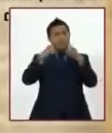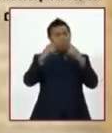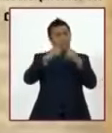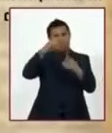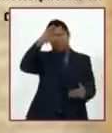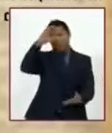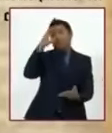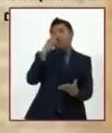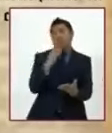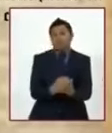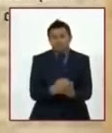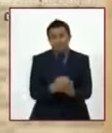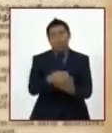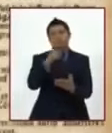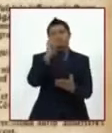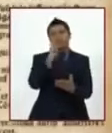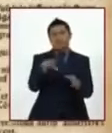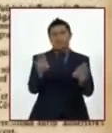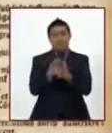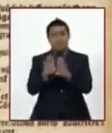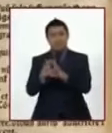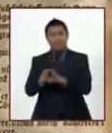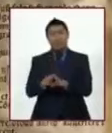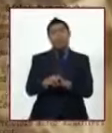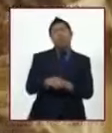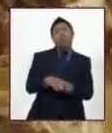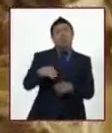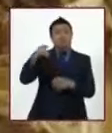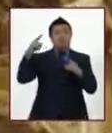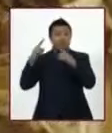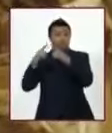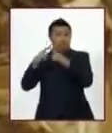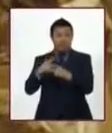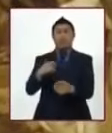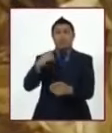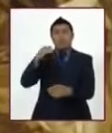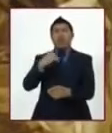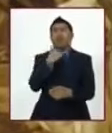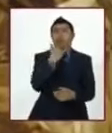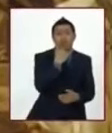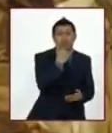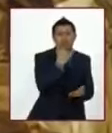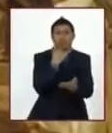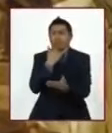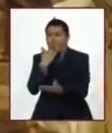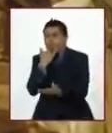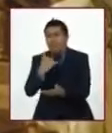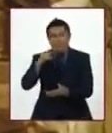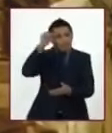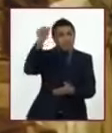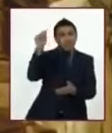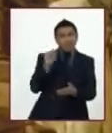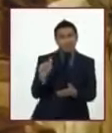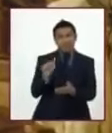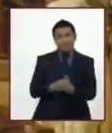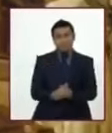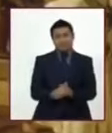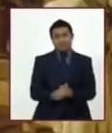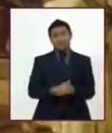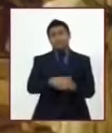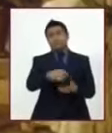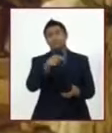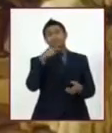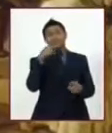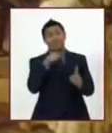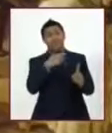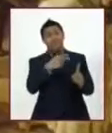del perdón de los pecados por parte de la Iglesia. Afirmaba que la salvación provenía únicamente de la gracia de Dios,